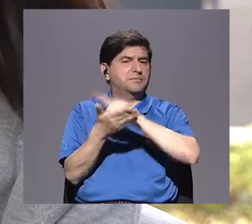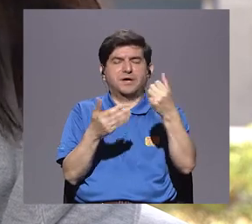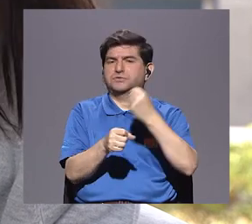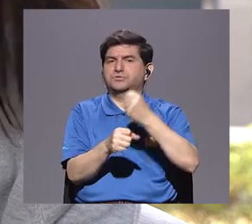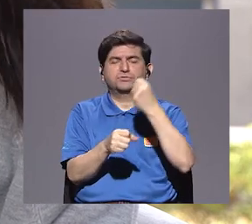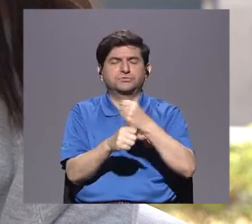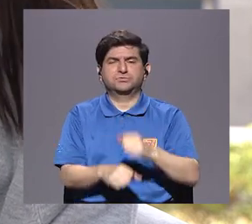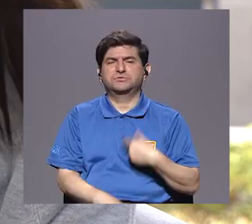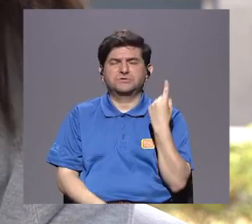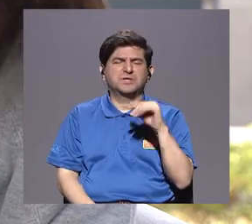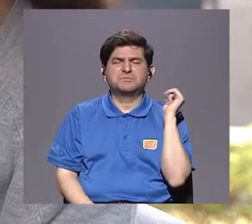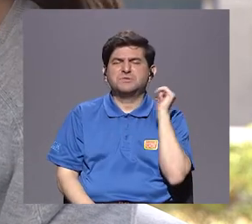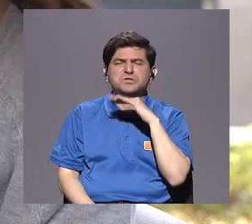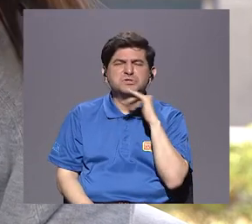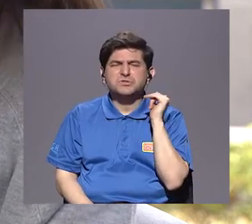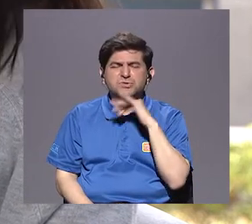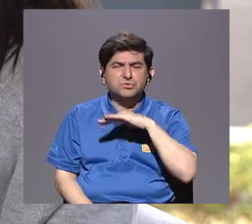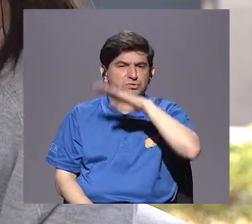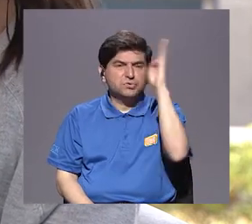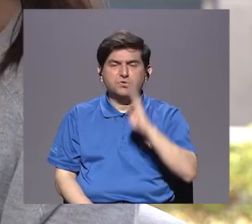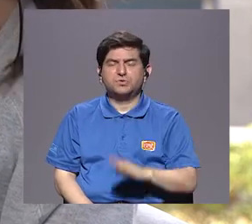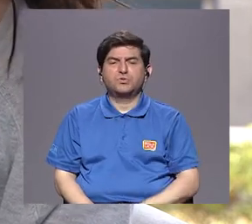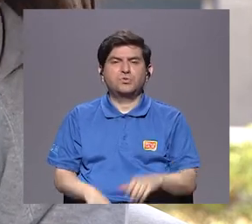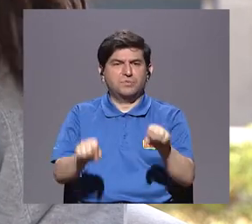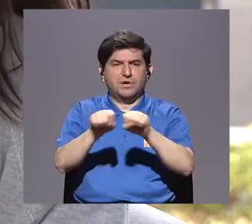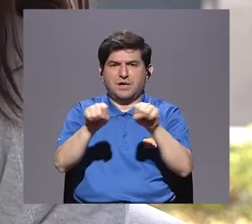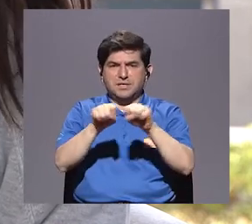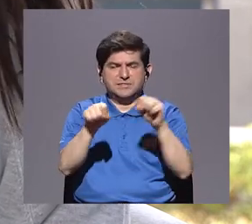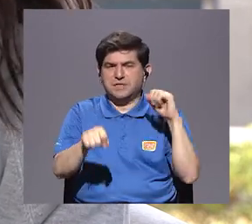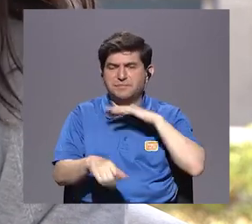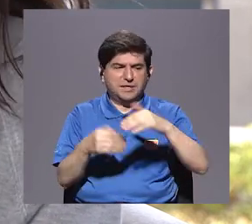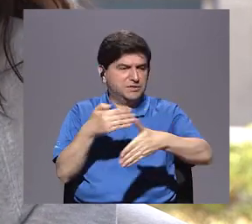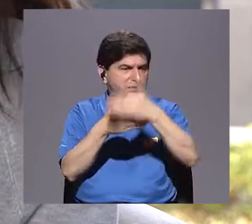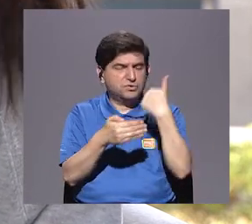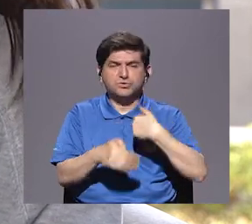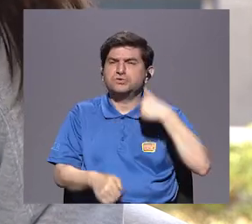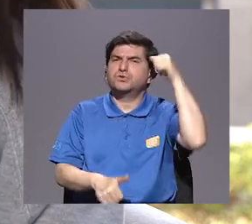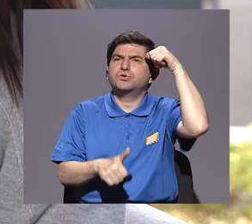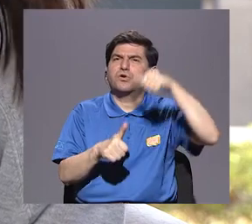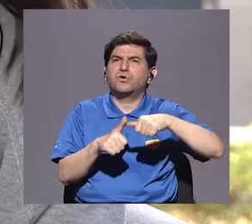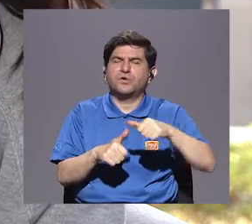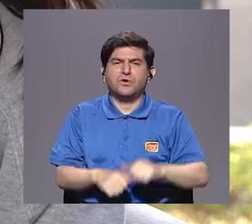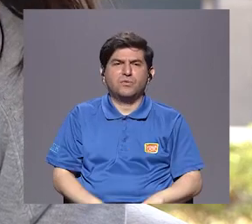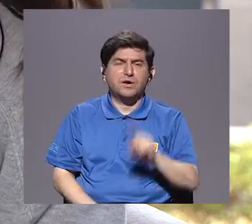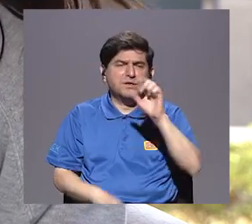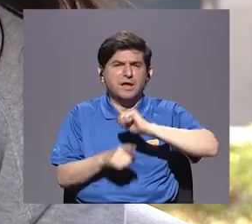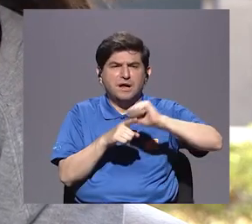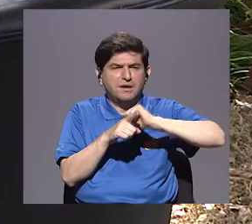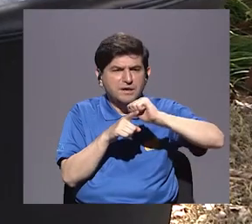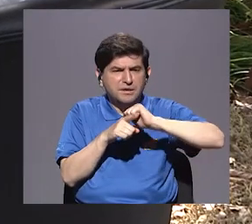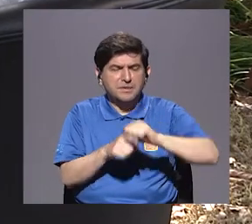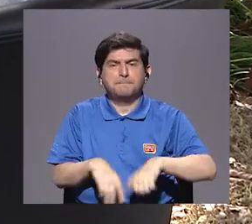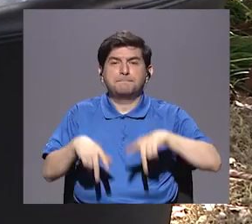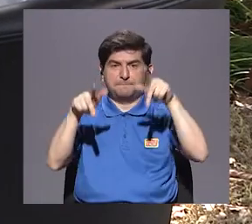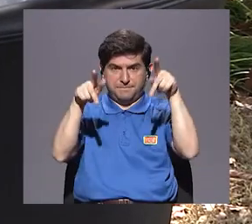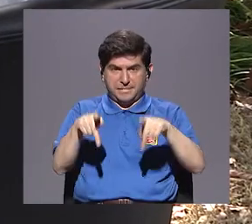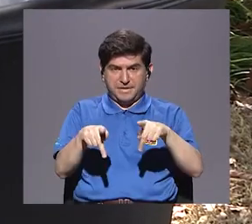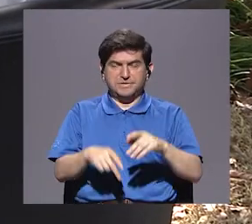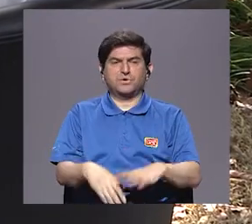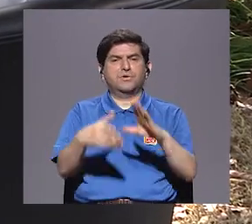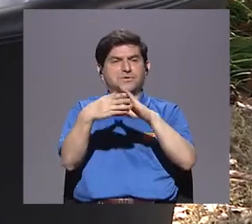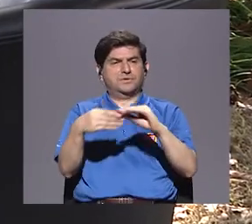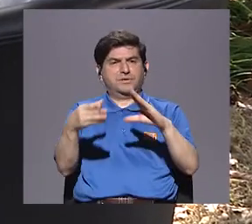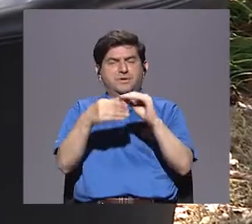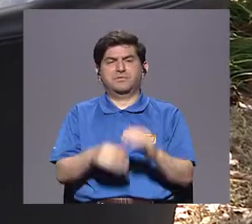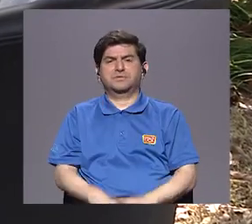al trabajo, siempre están sucios, cuando nunca venía con los zapatos sucios. Uh-huh. Yo recuerdo una capacitación, la persona nos